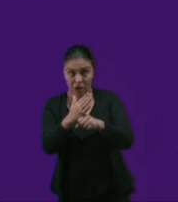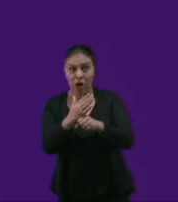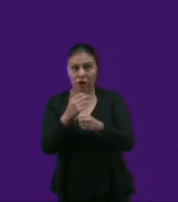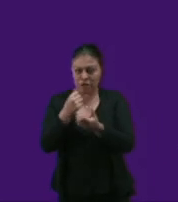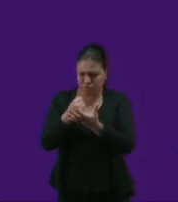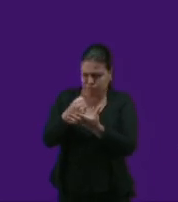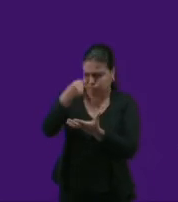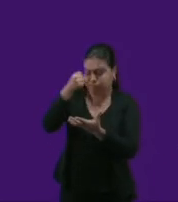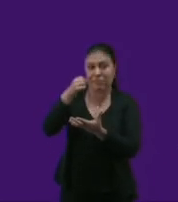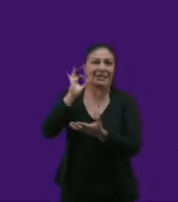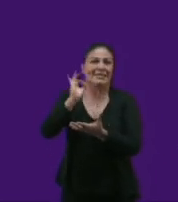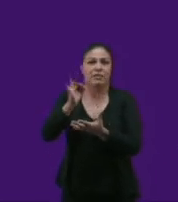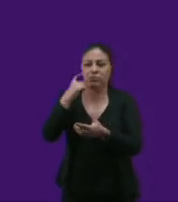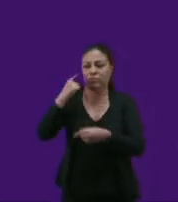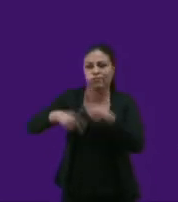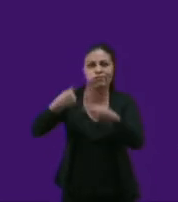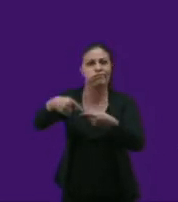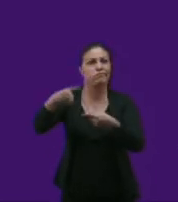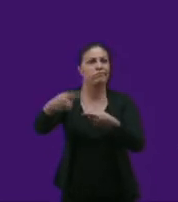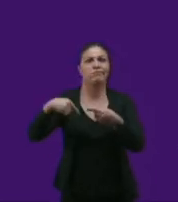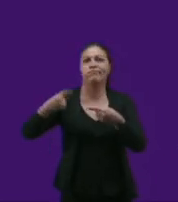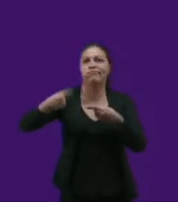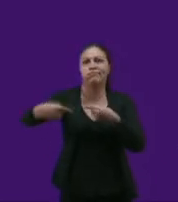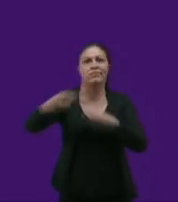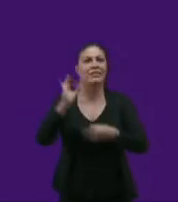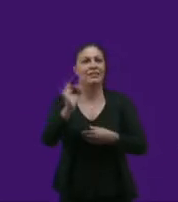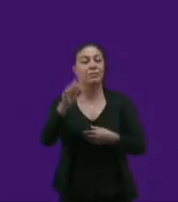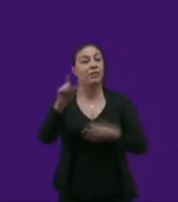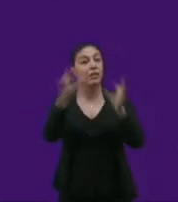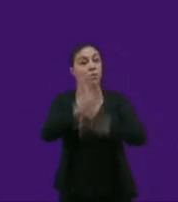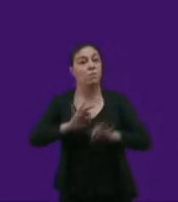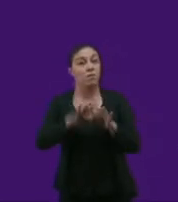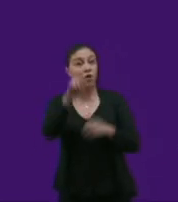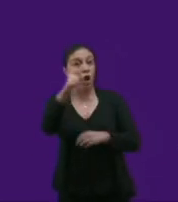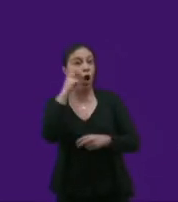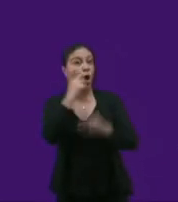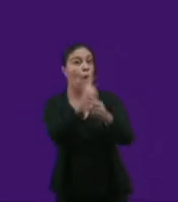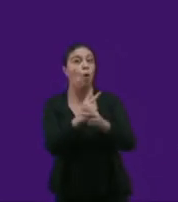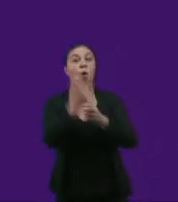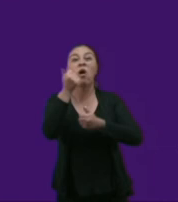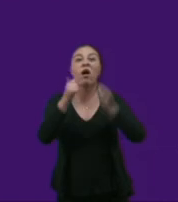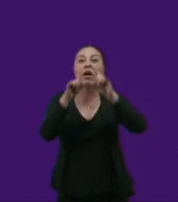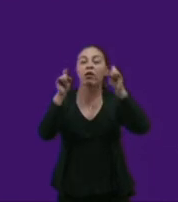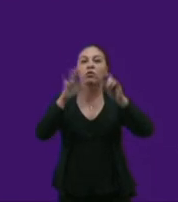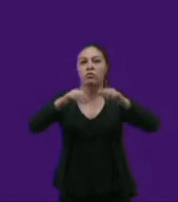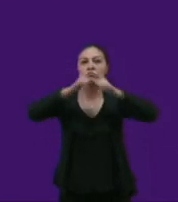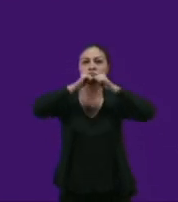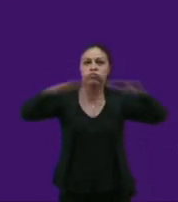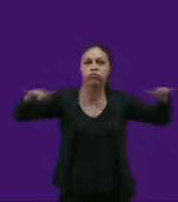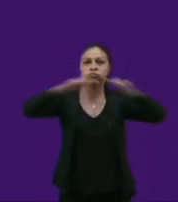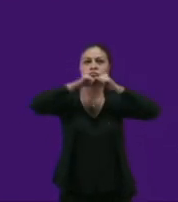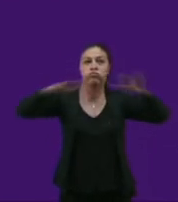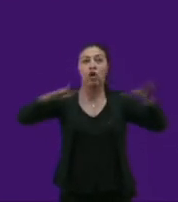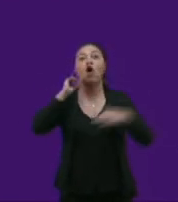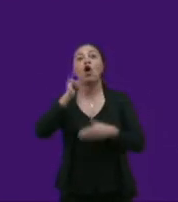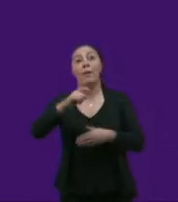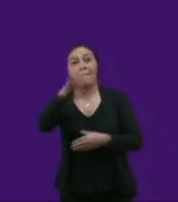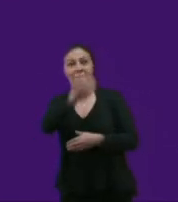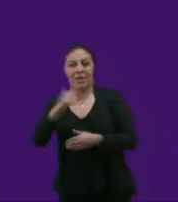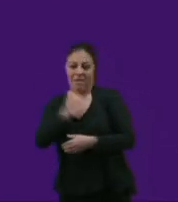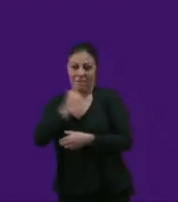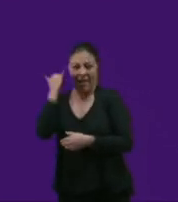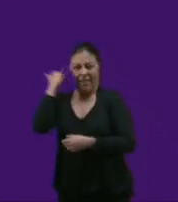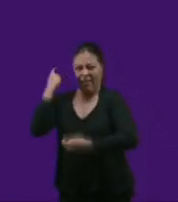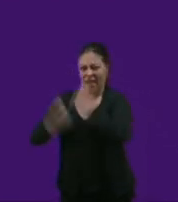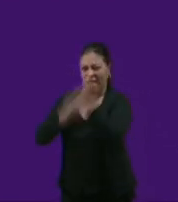continuo y ten cuidado mucho con el tema de dilución, porque muchos emprendedores pierden una gran parte de su negocio